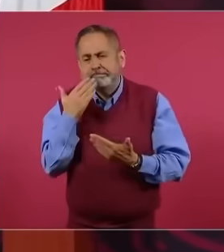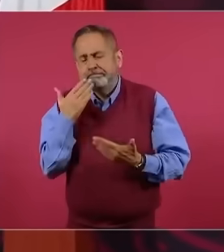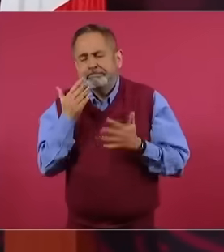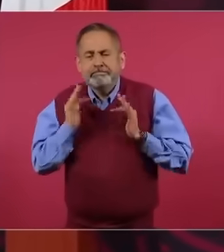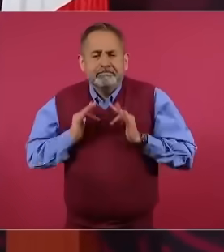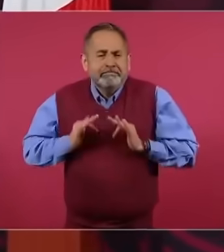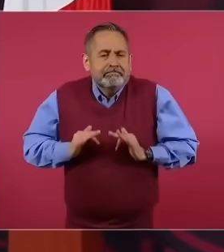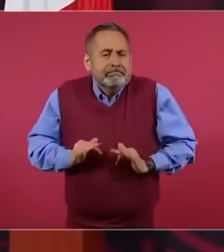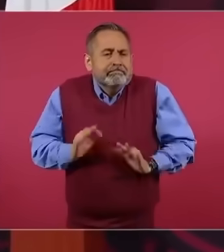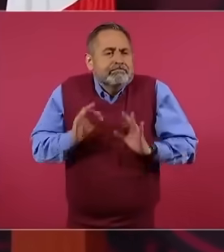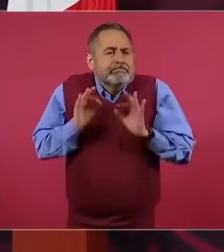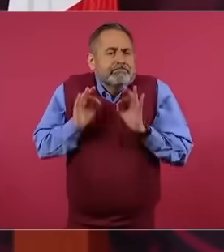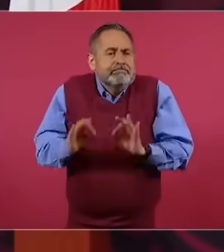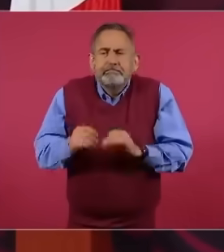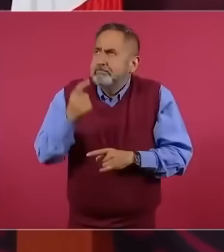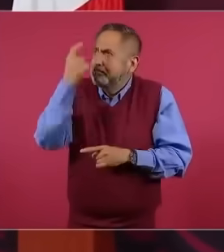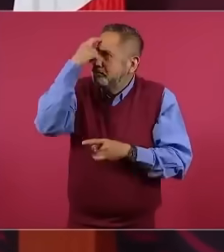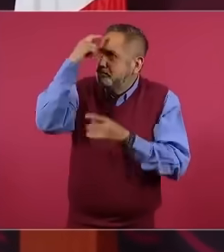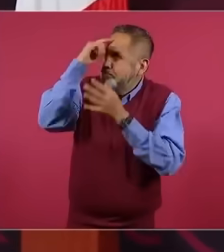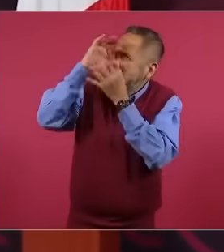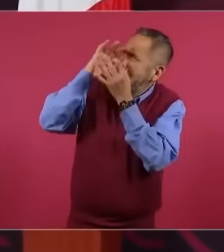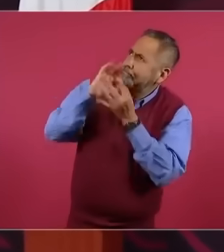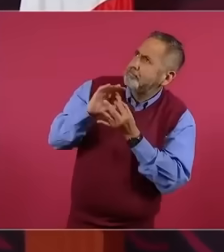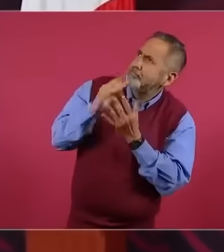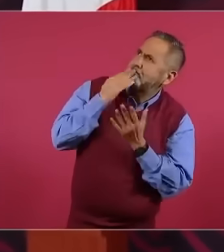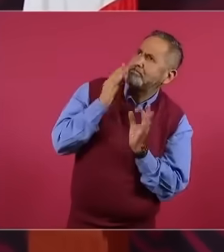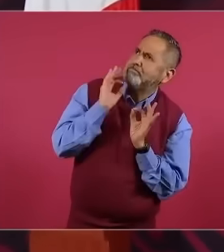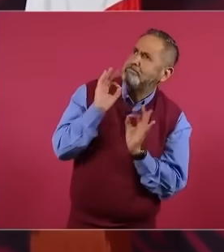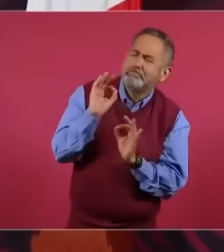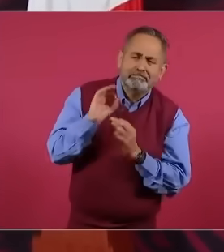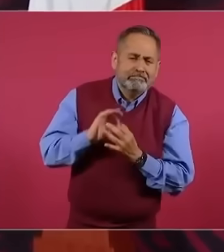estar bien con nuestra conciencia